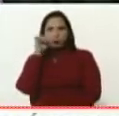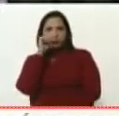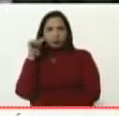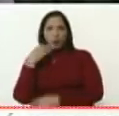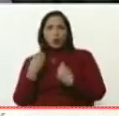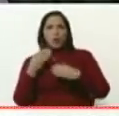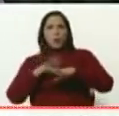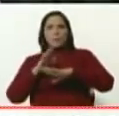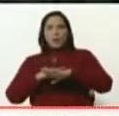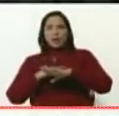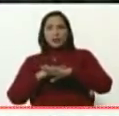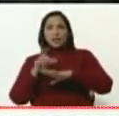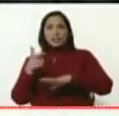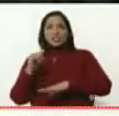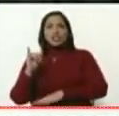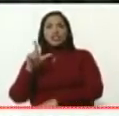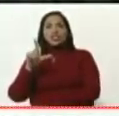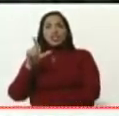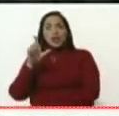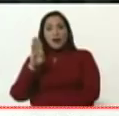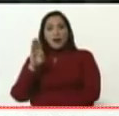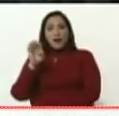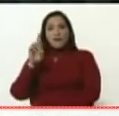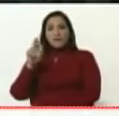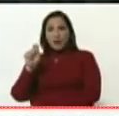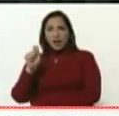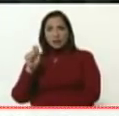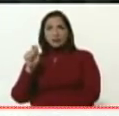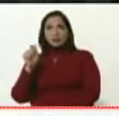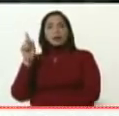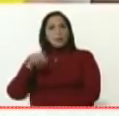caso de Gilbert Caro, también hable de Luis Jean-Pierre Caraballo Marcano,